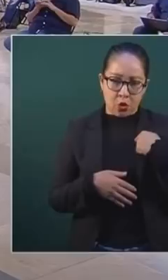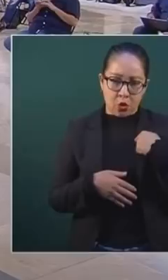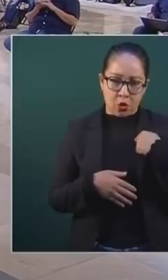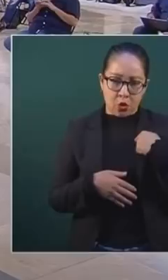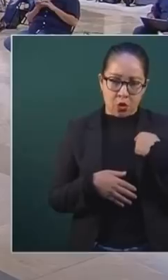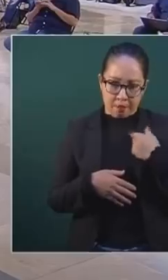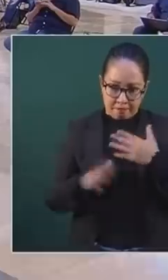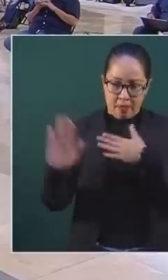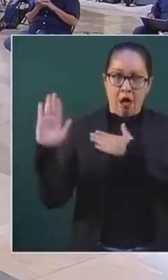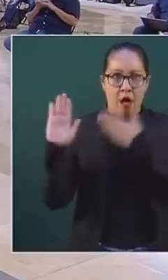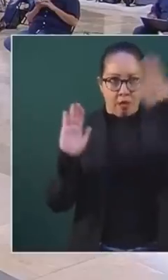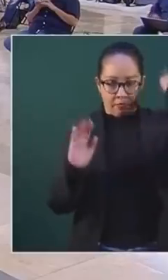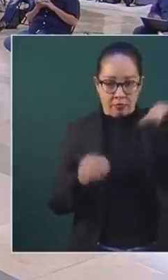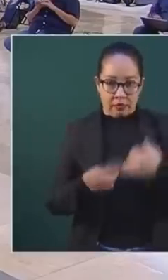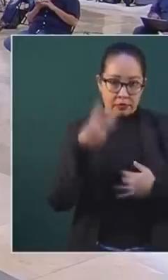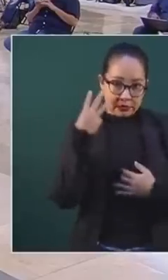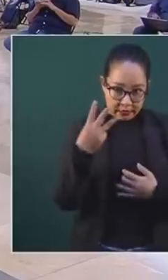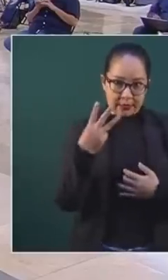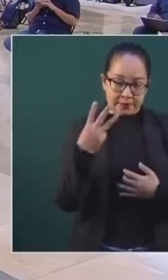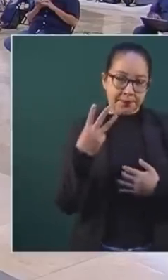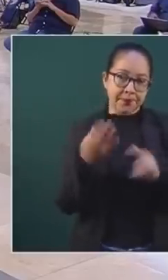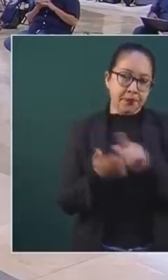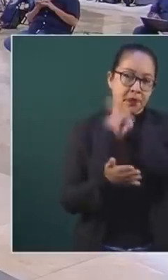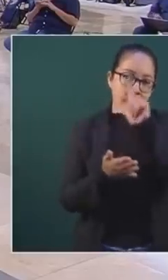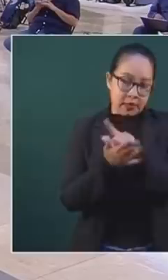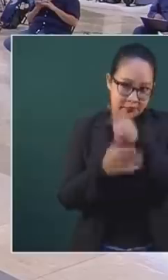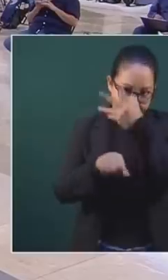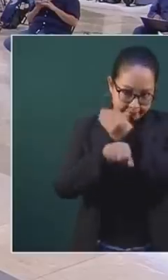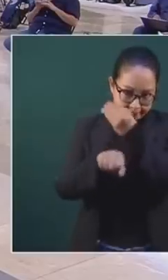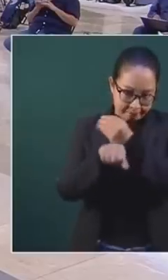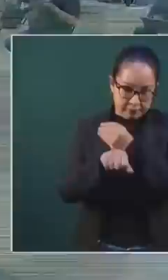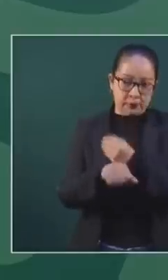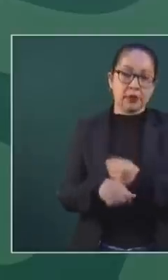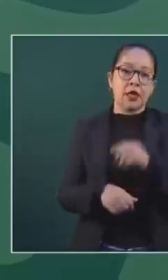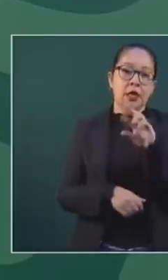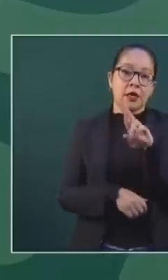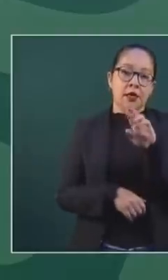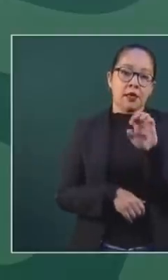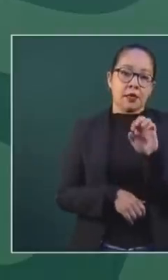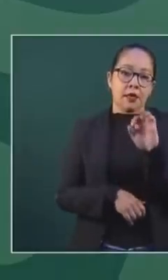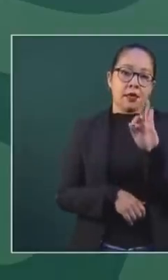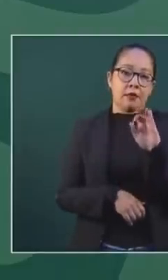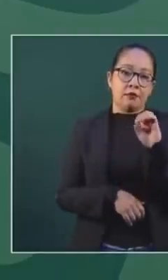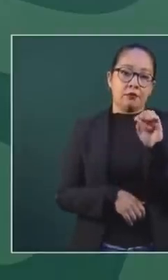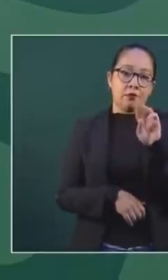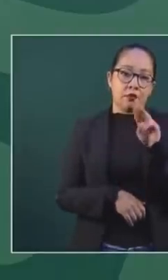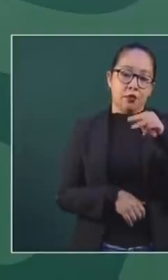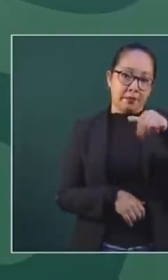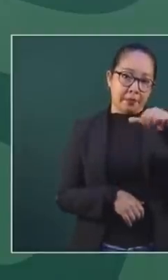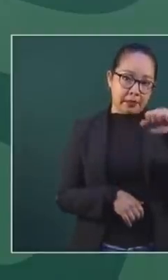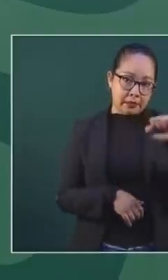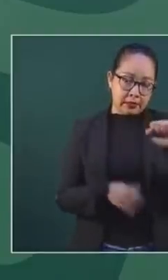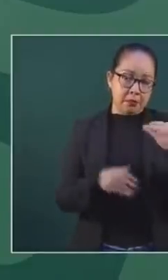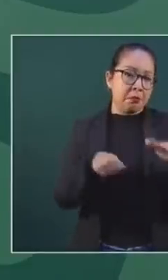Comisión Federal de Electricidad y es la reforma político-electoral. Esas tres reformas